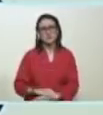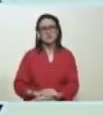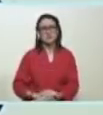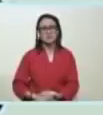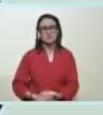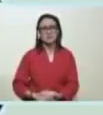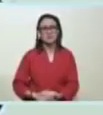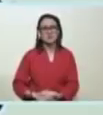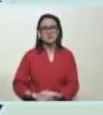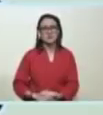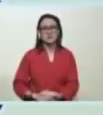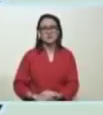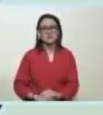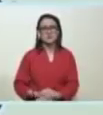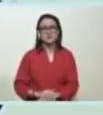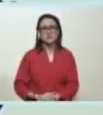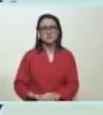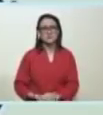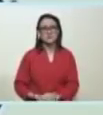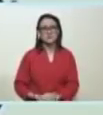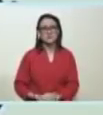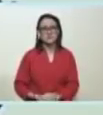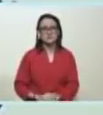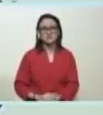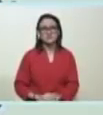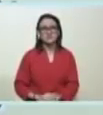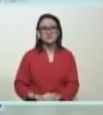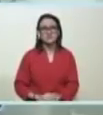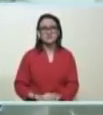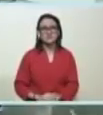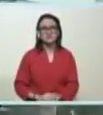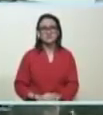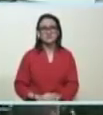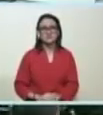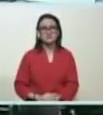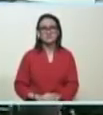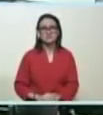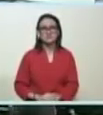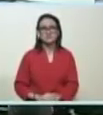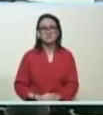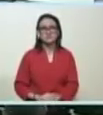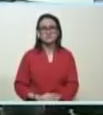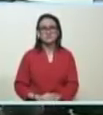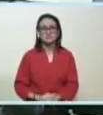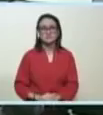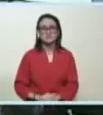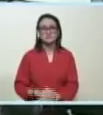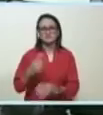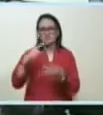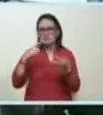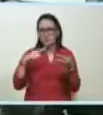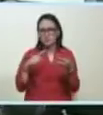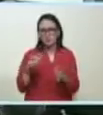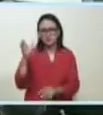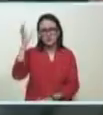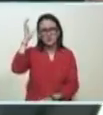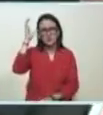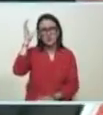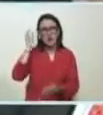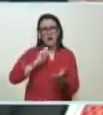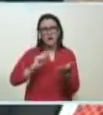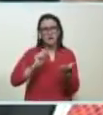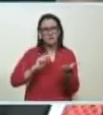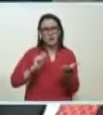Herrera, Germán Escarrá, Francisco Amelías, Adán Chávez, intelectuales,